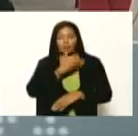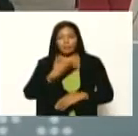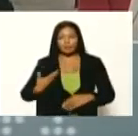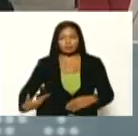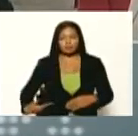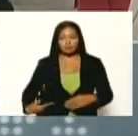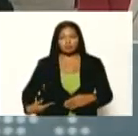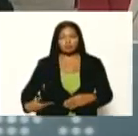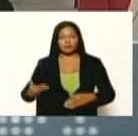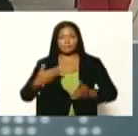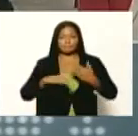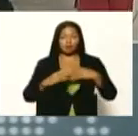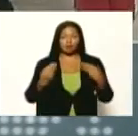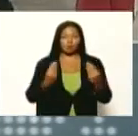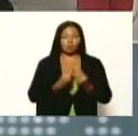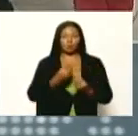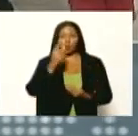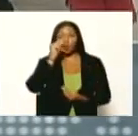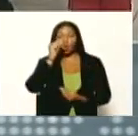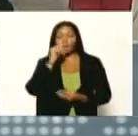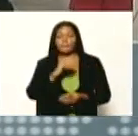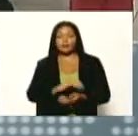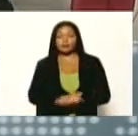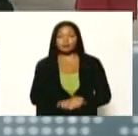presidencia, compañero